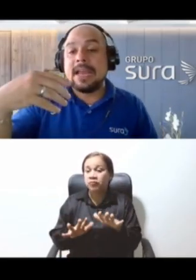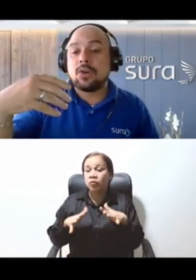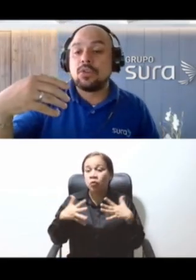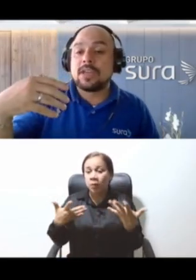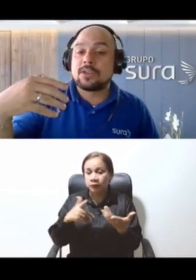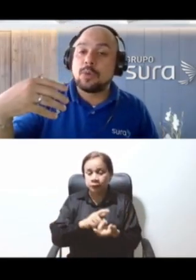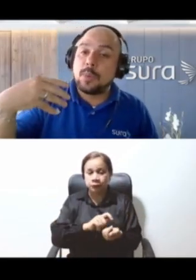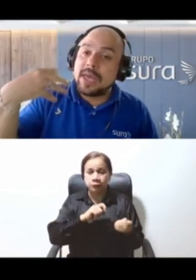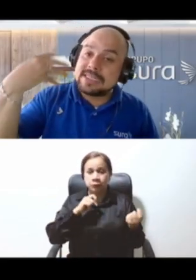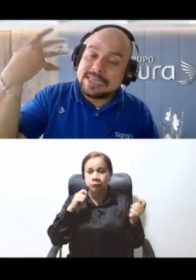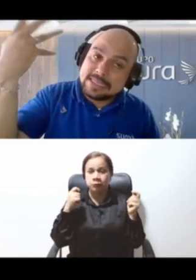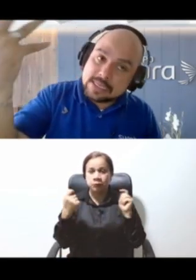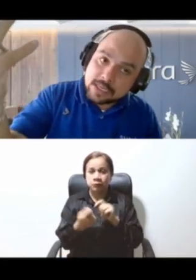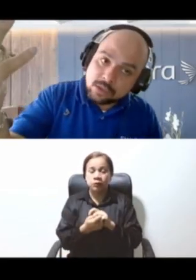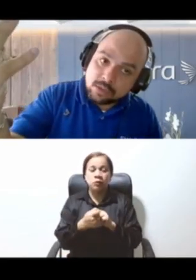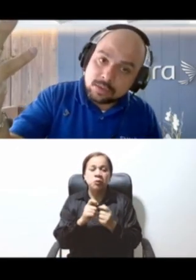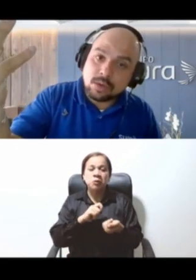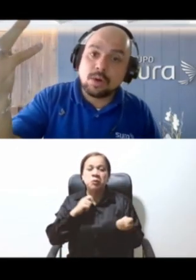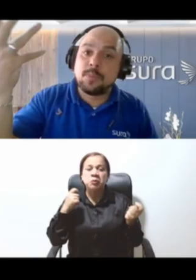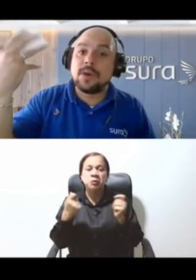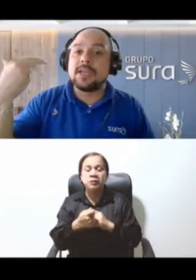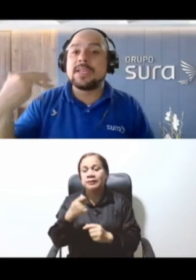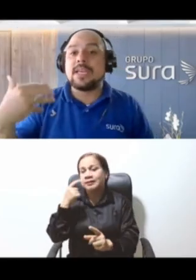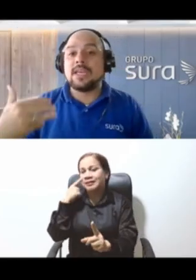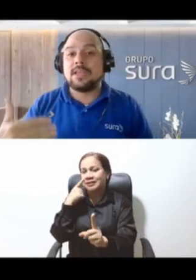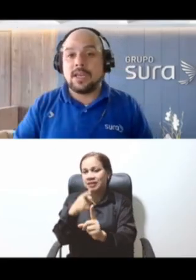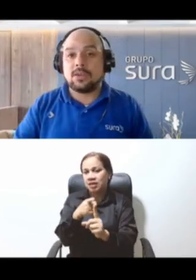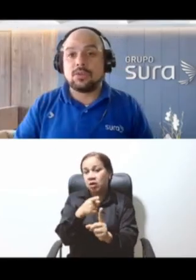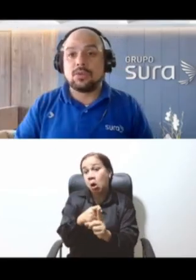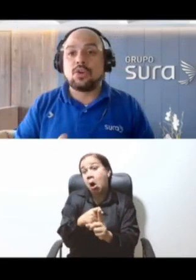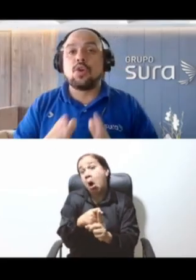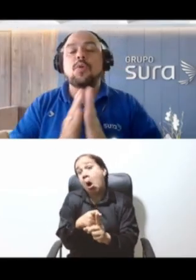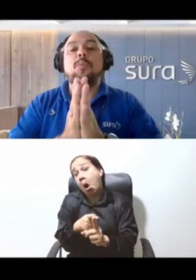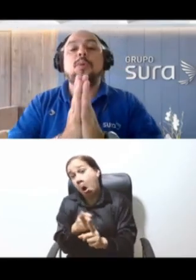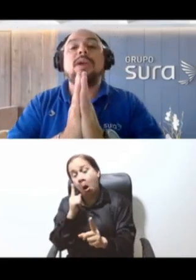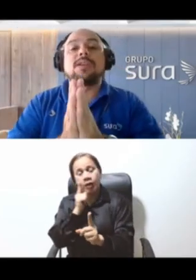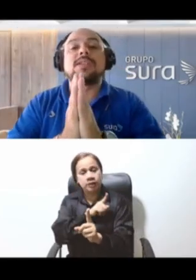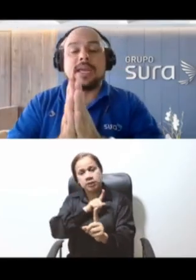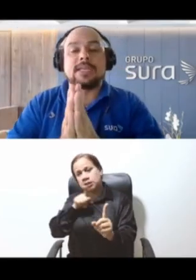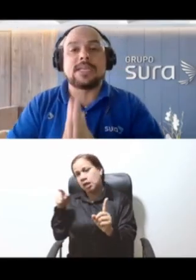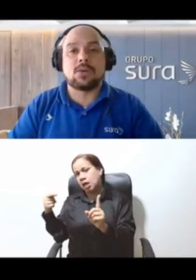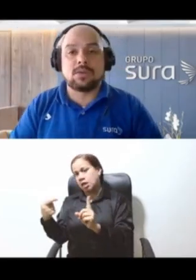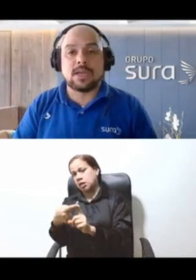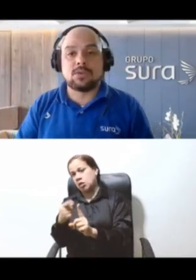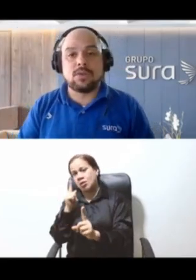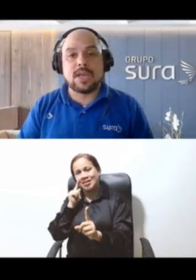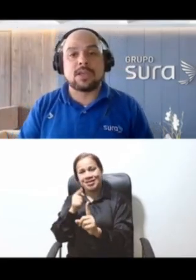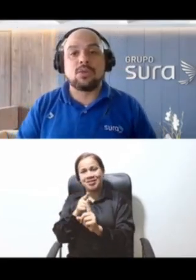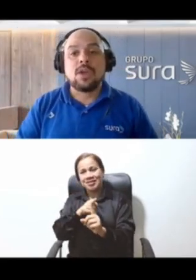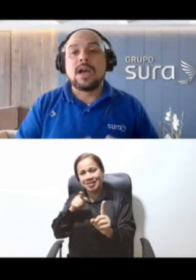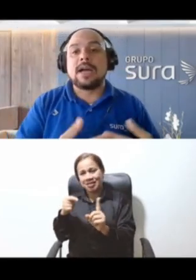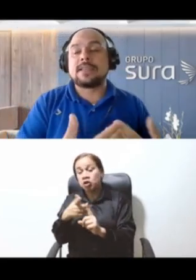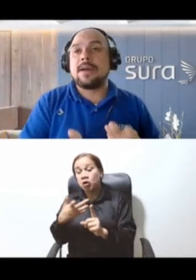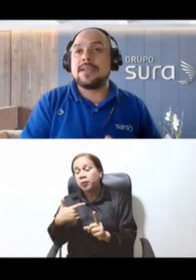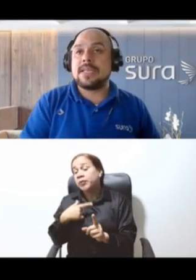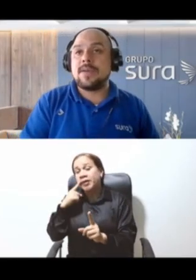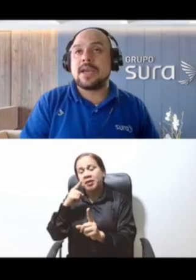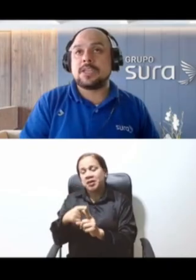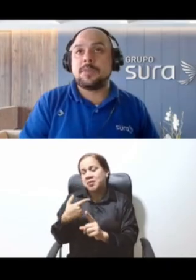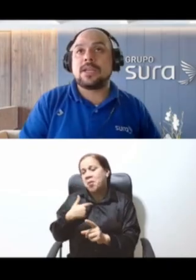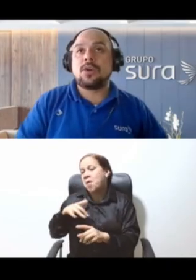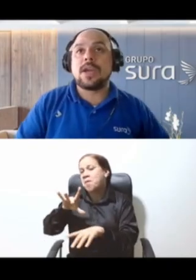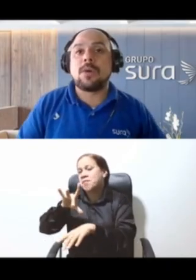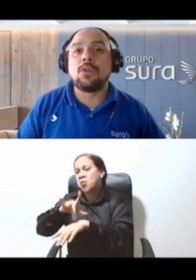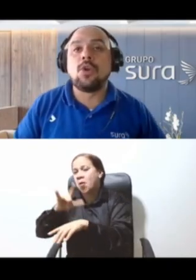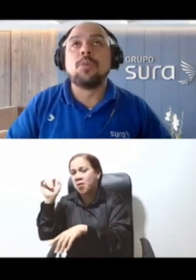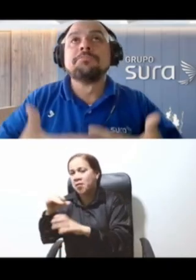transmisión. El contacto puede ser directo o puede ser indirecto. ¿Cómo puede ser ese contacto directo? A través